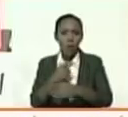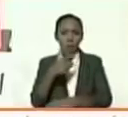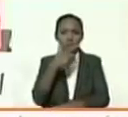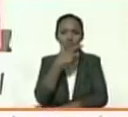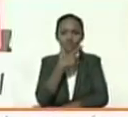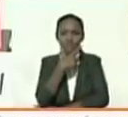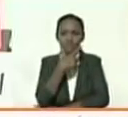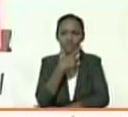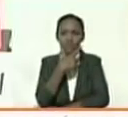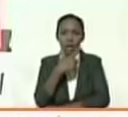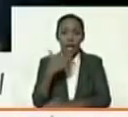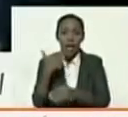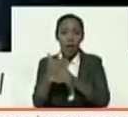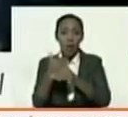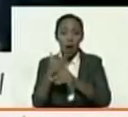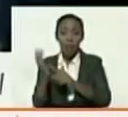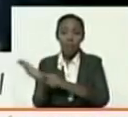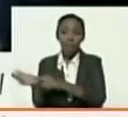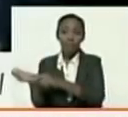descubiertos